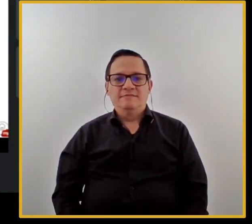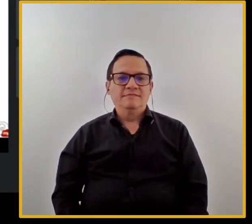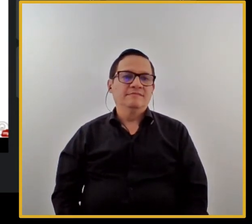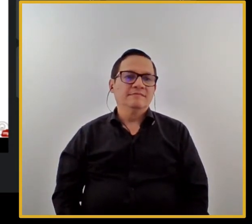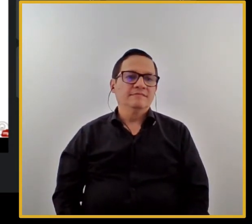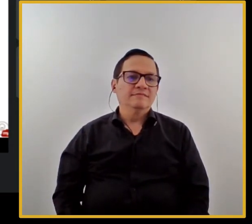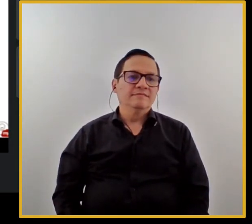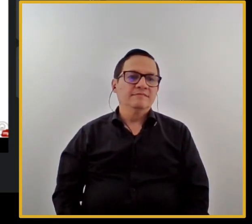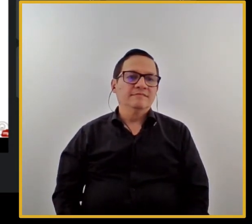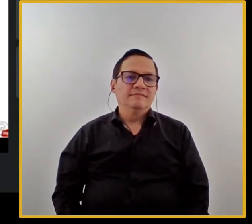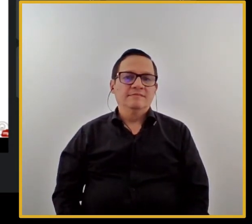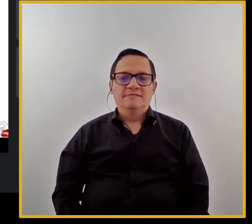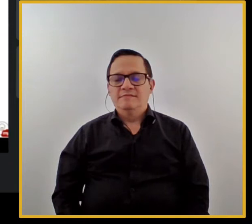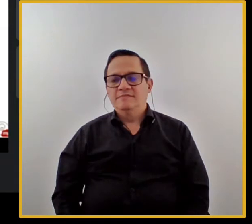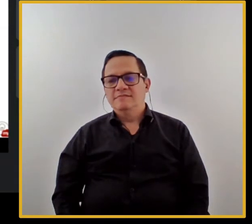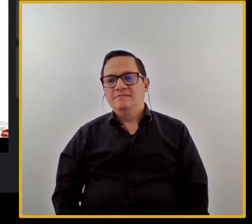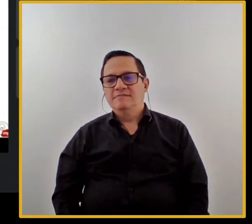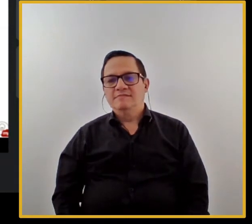Pues.